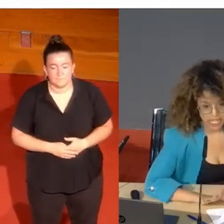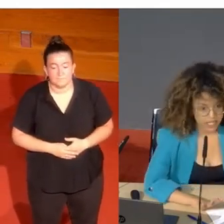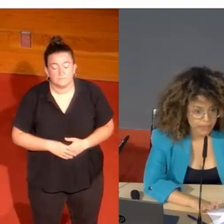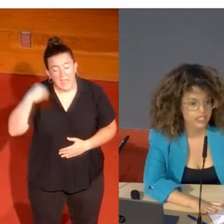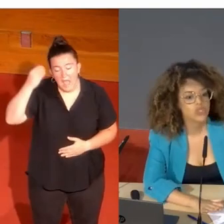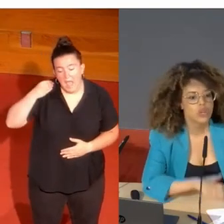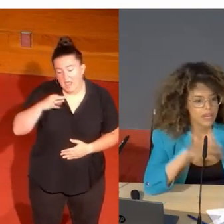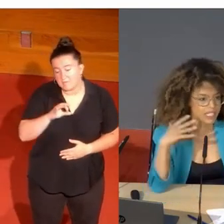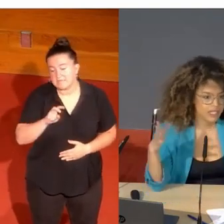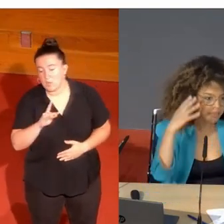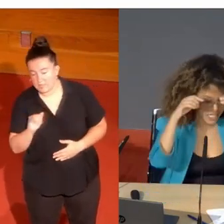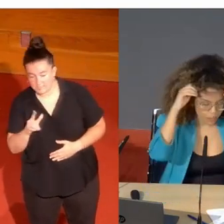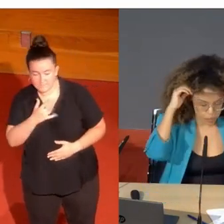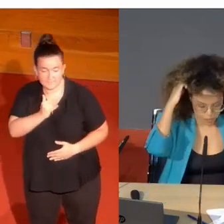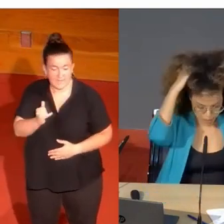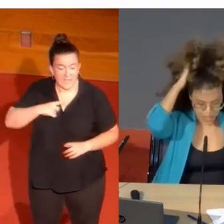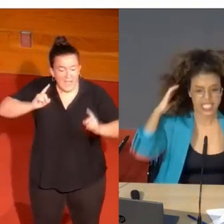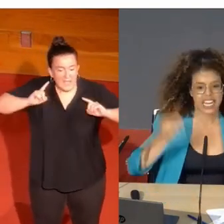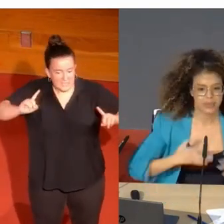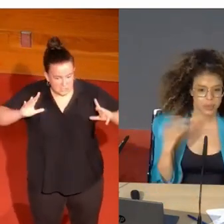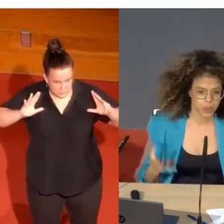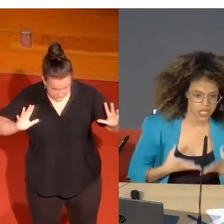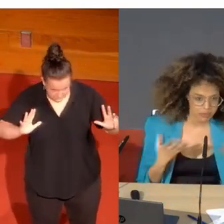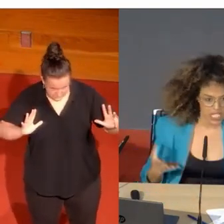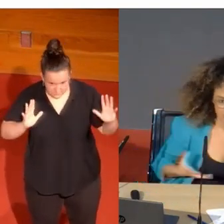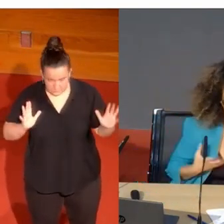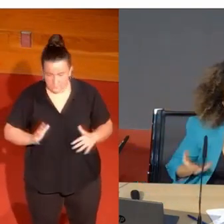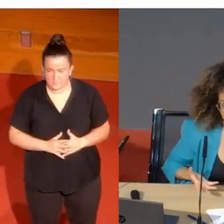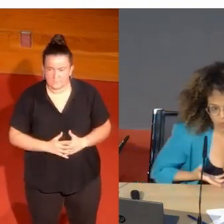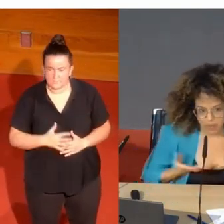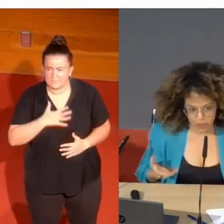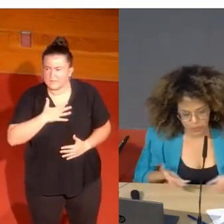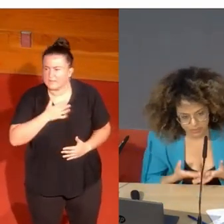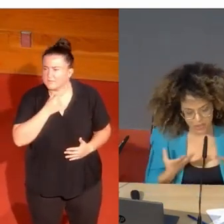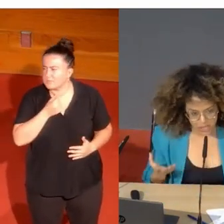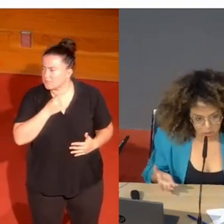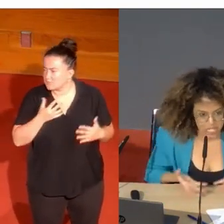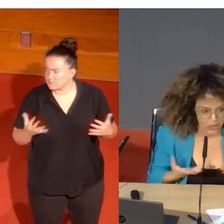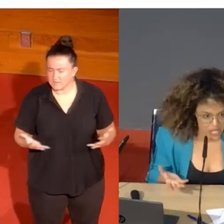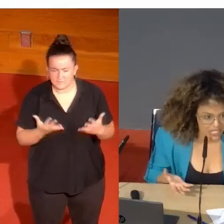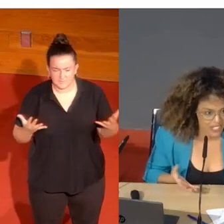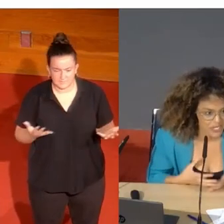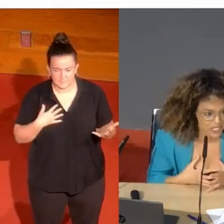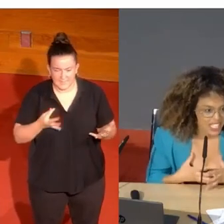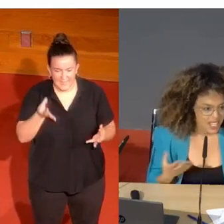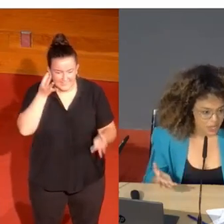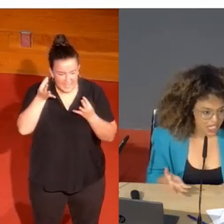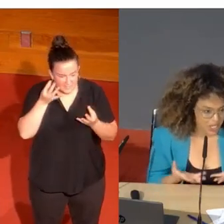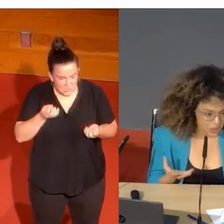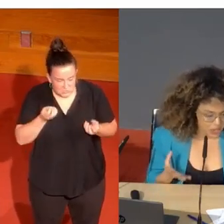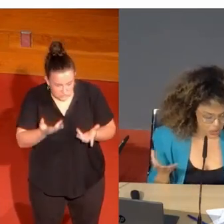tenemos un caso paradigmático solo para que para que para poner cara a mí no me gusta Eh pues daros tantos datos y cifras